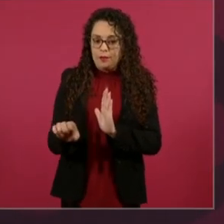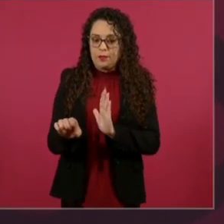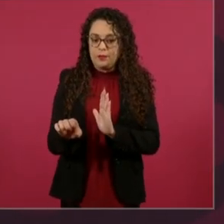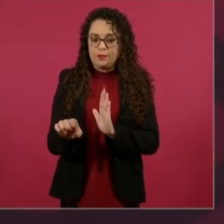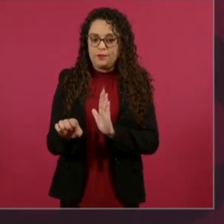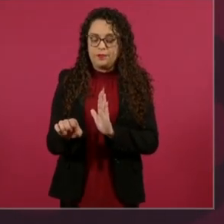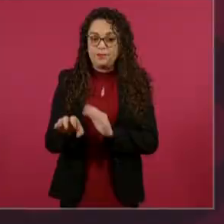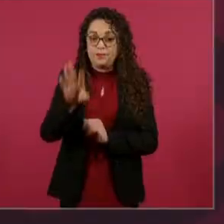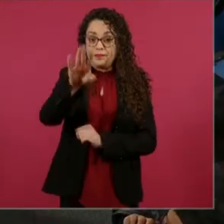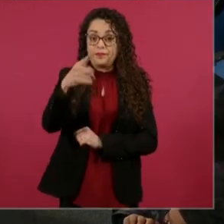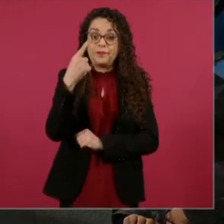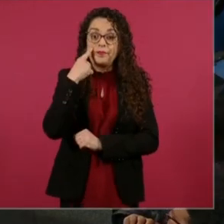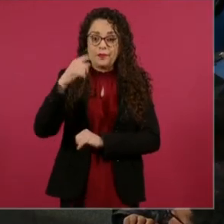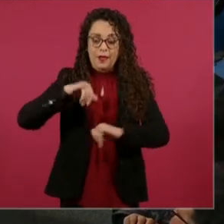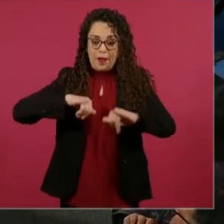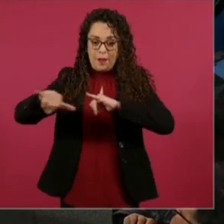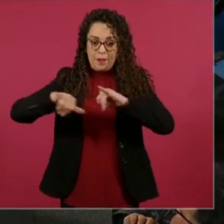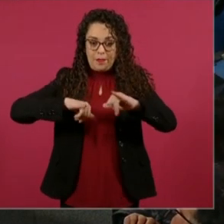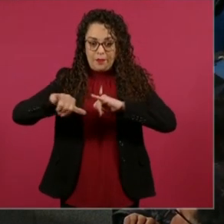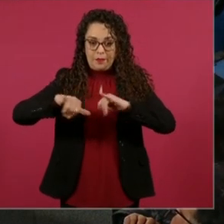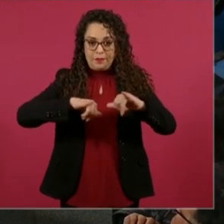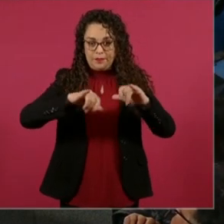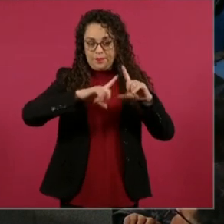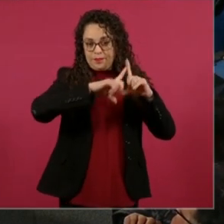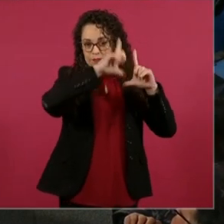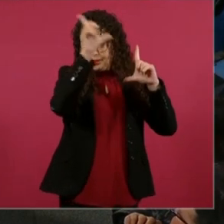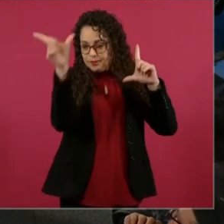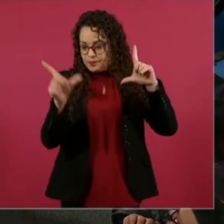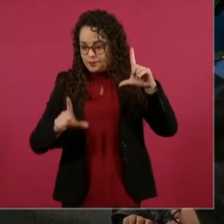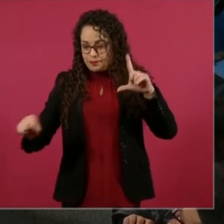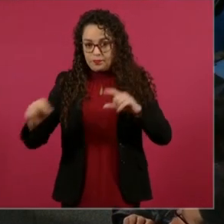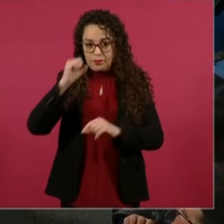Miren, esas carreteras,